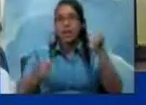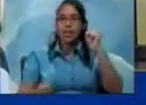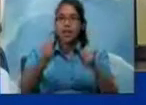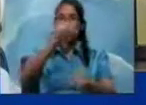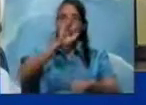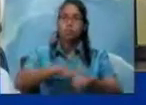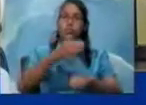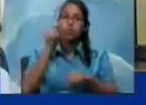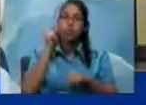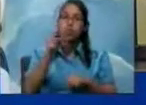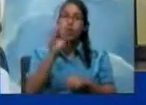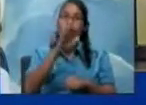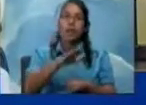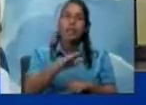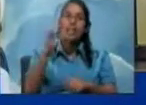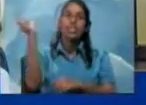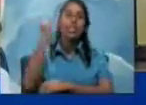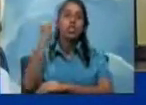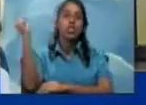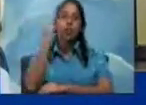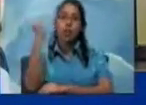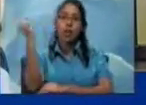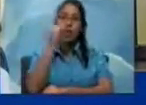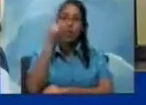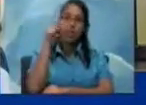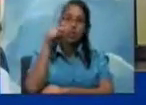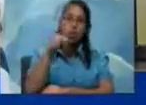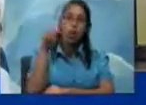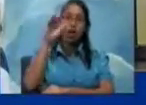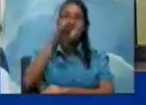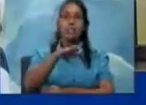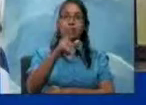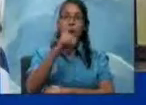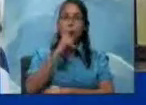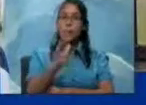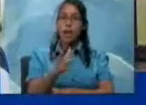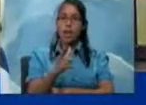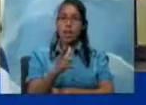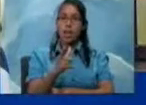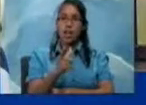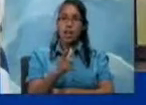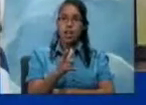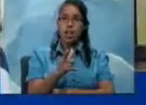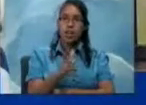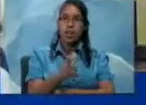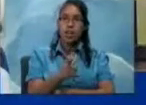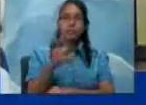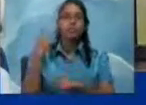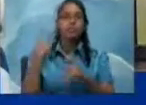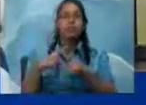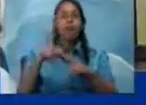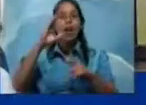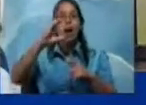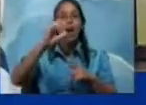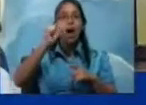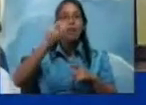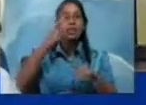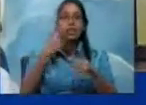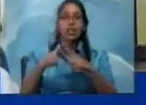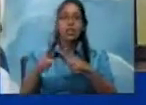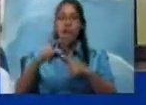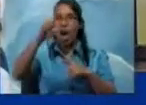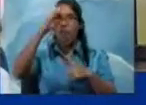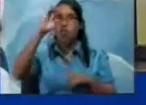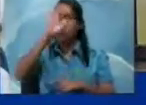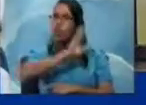porque usted anda en desobediencia usted anda mal a César lo que es de César